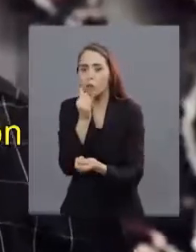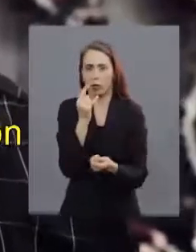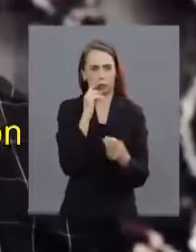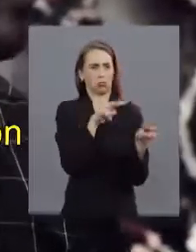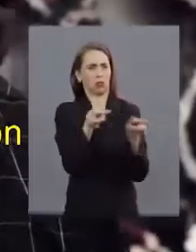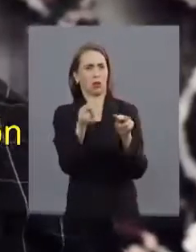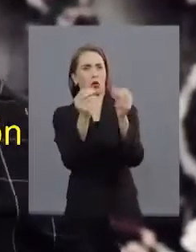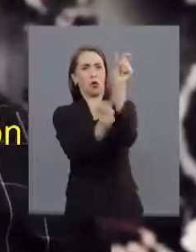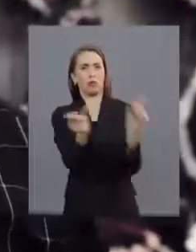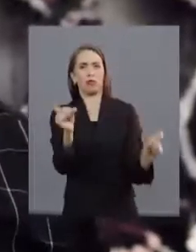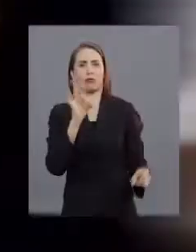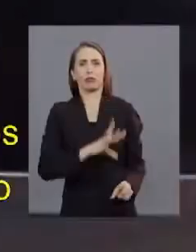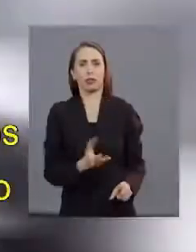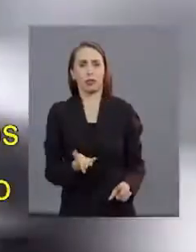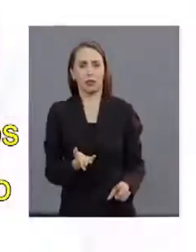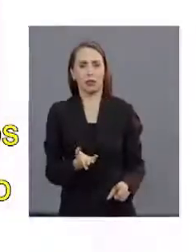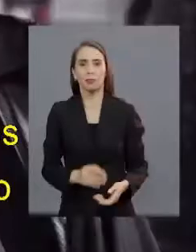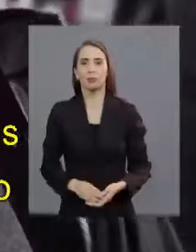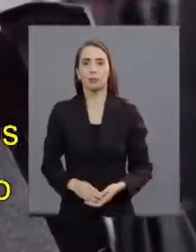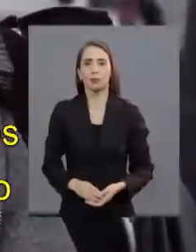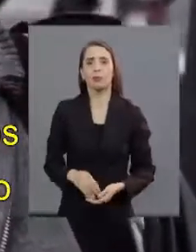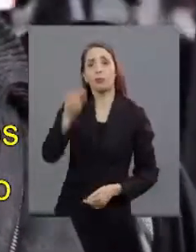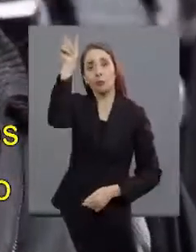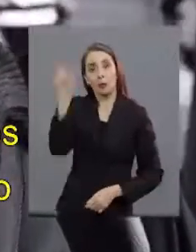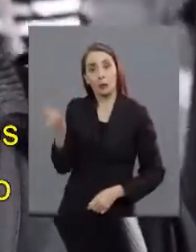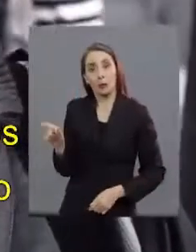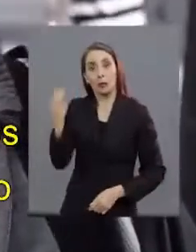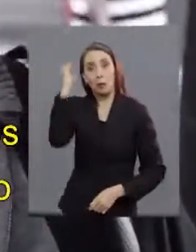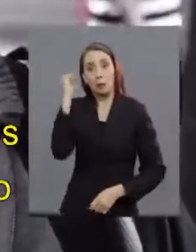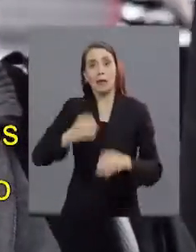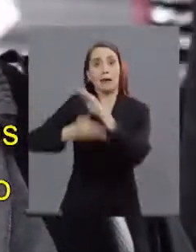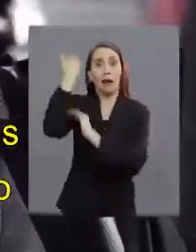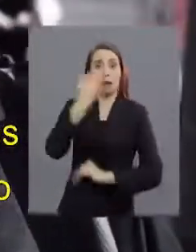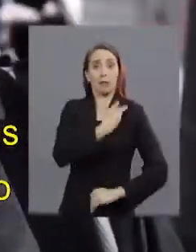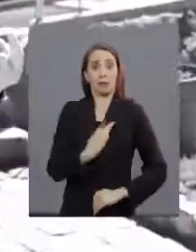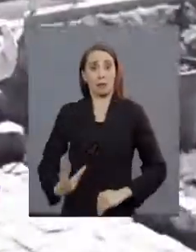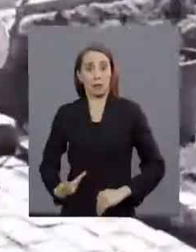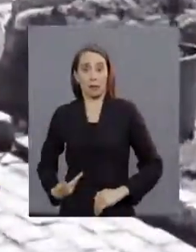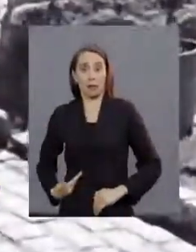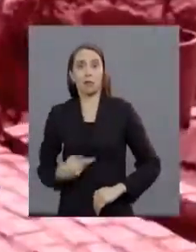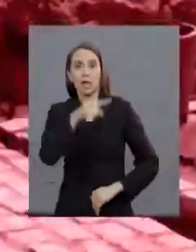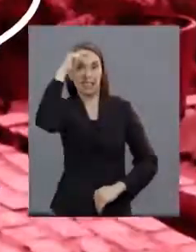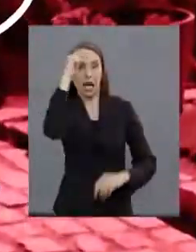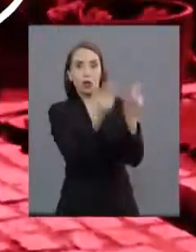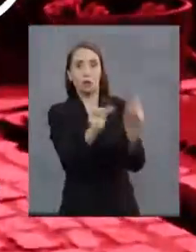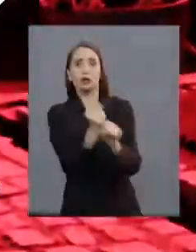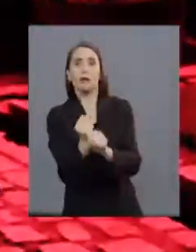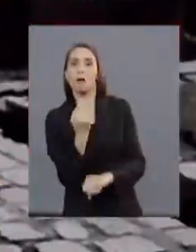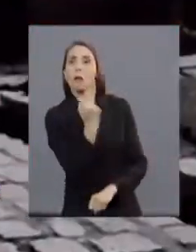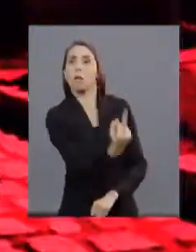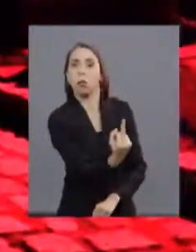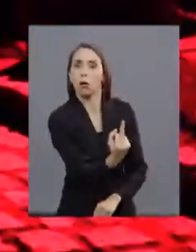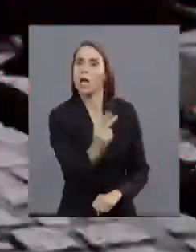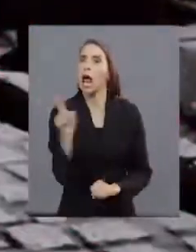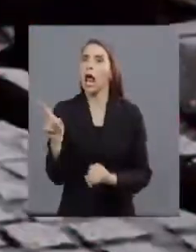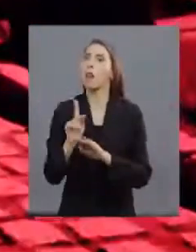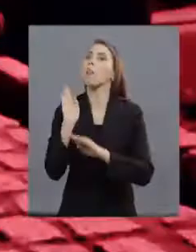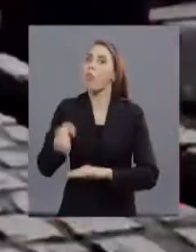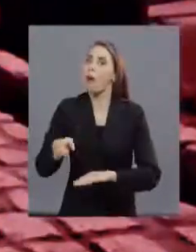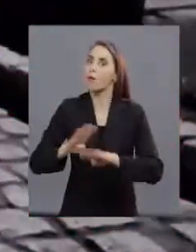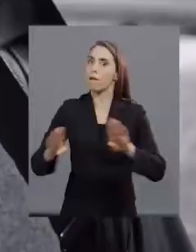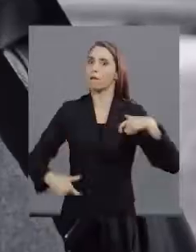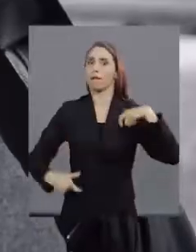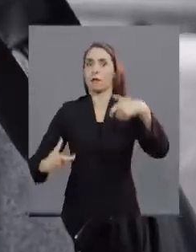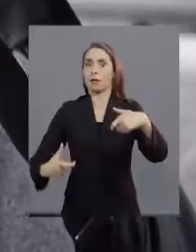me llama la atención mucho mis compatriotas. Con el gesto que le hizo a los trabajadores en San Antonio, que era de haberse retirado